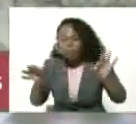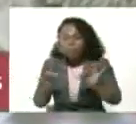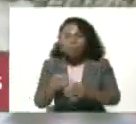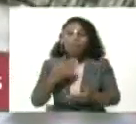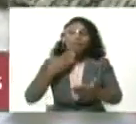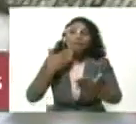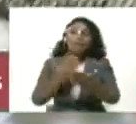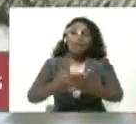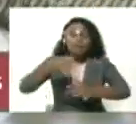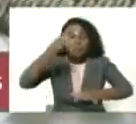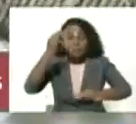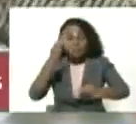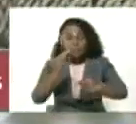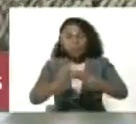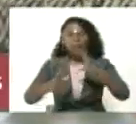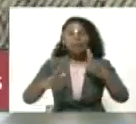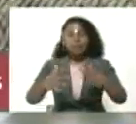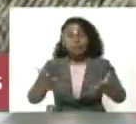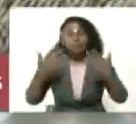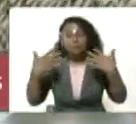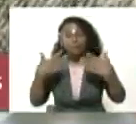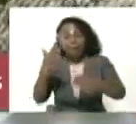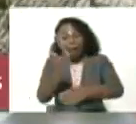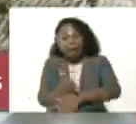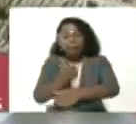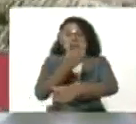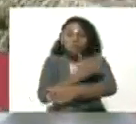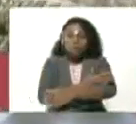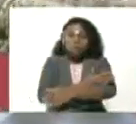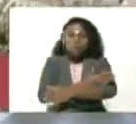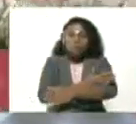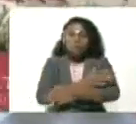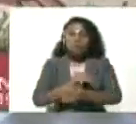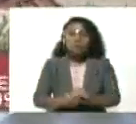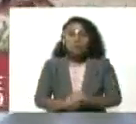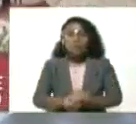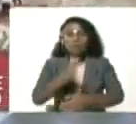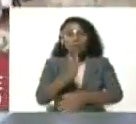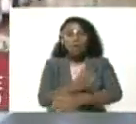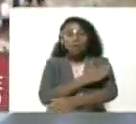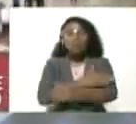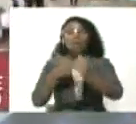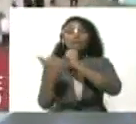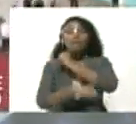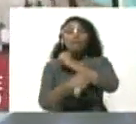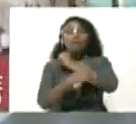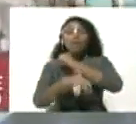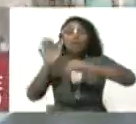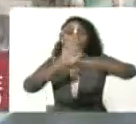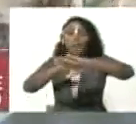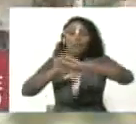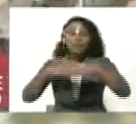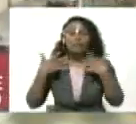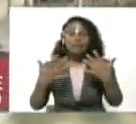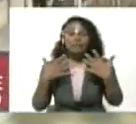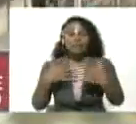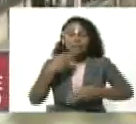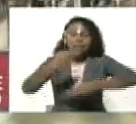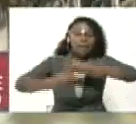Gracias a las medidas de alerta temprana, de alerta naranja, que se habían